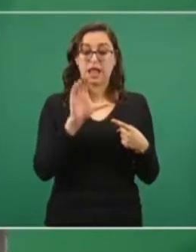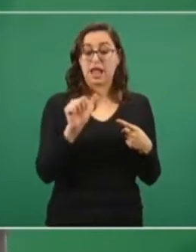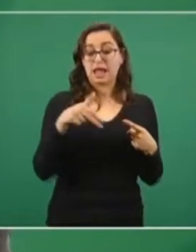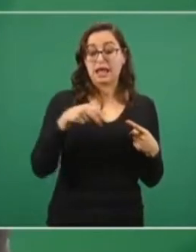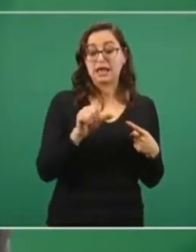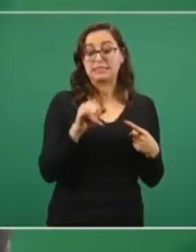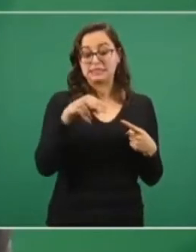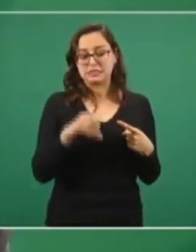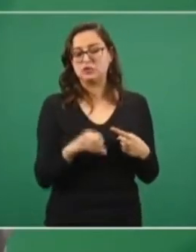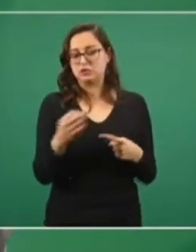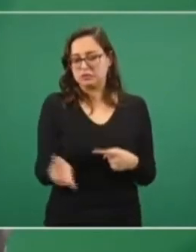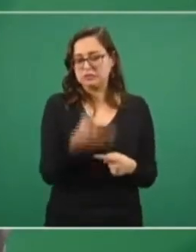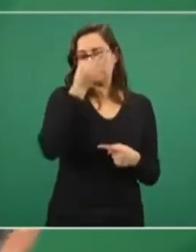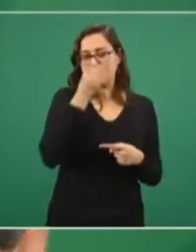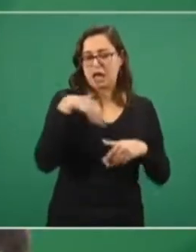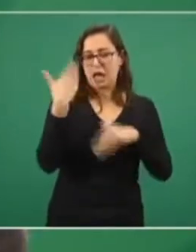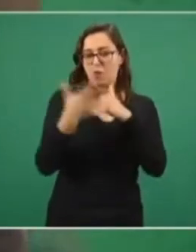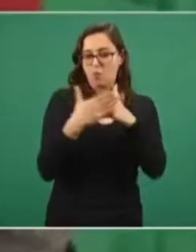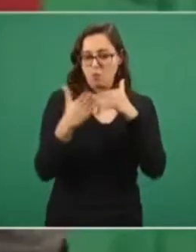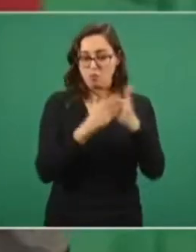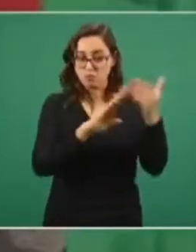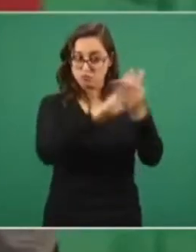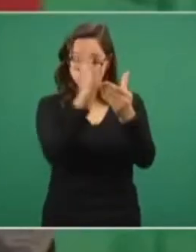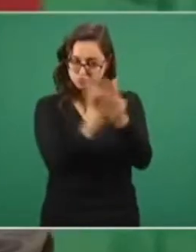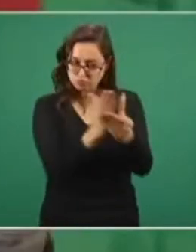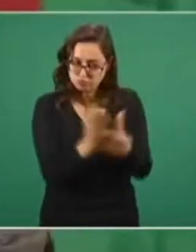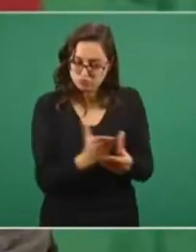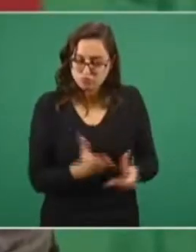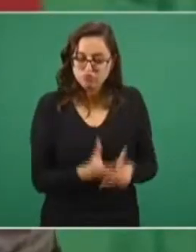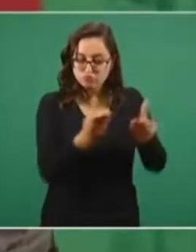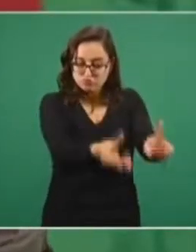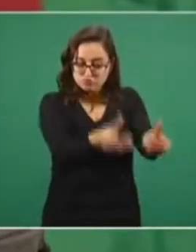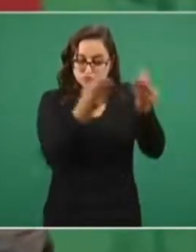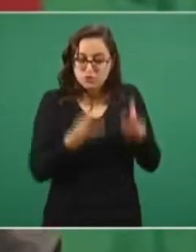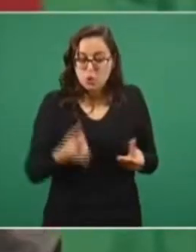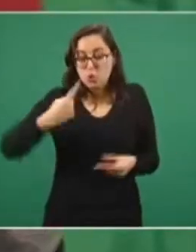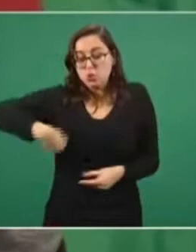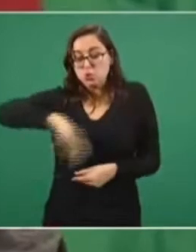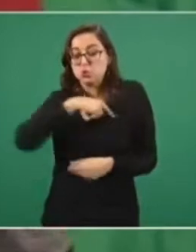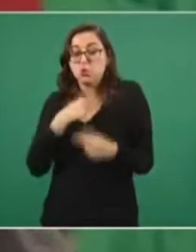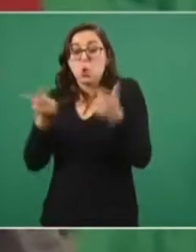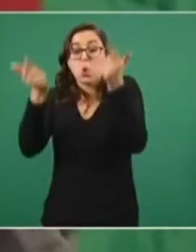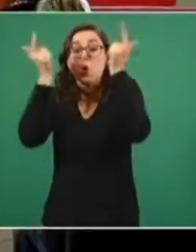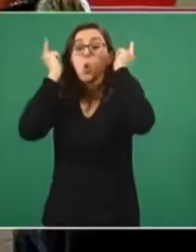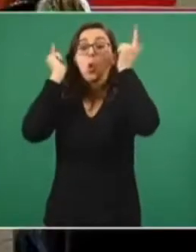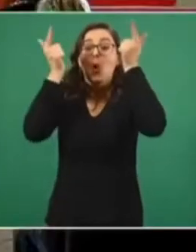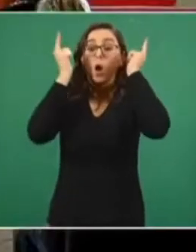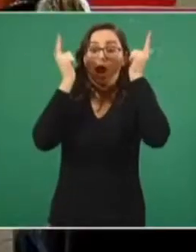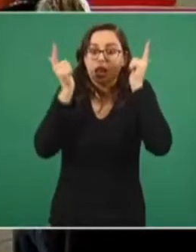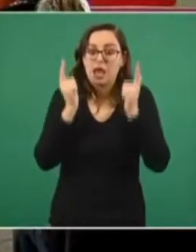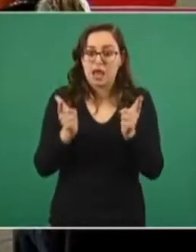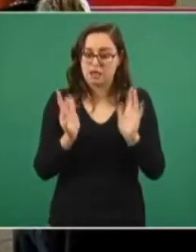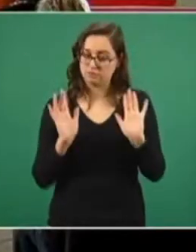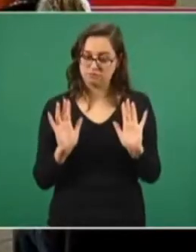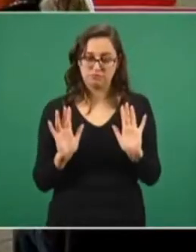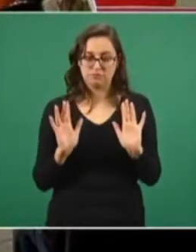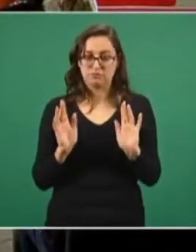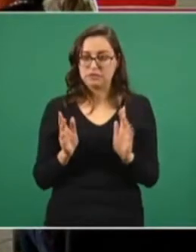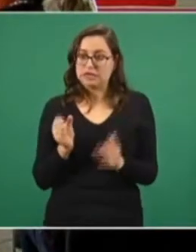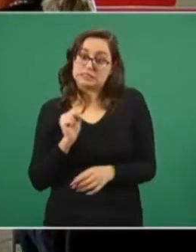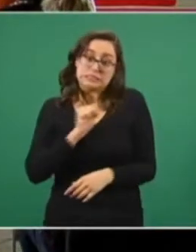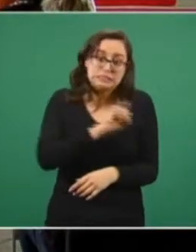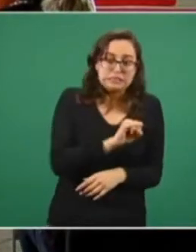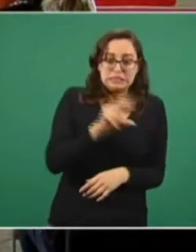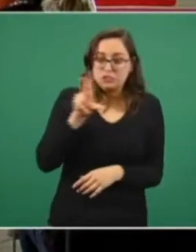complete su expediente. Deseamos, este es un deseo, no es una precondición, que quede muy claro, sobre el juicio que